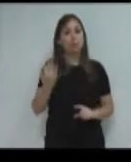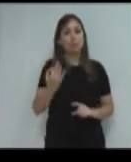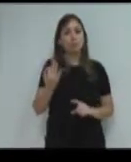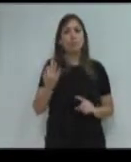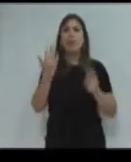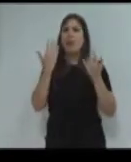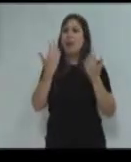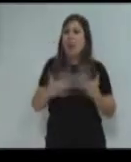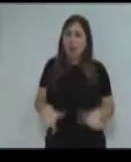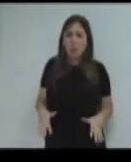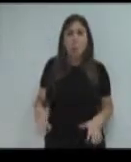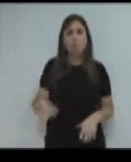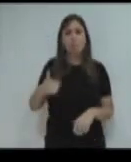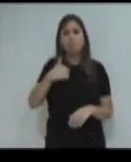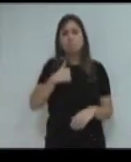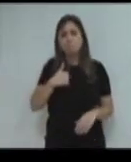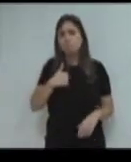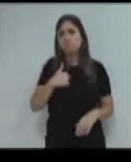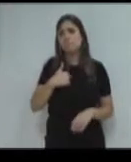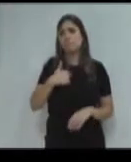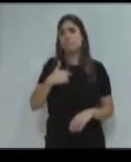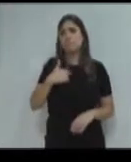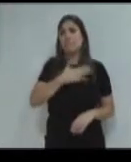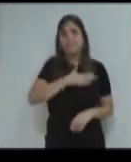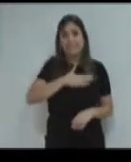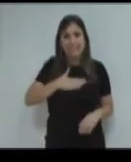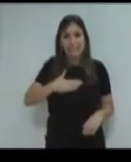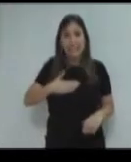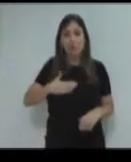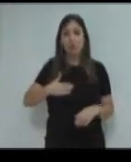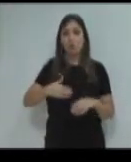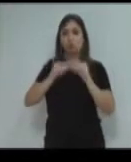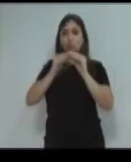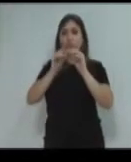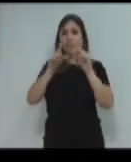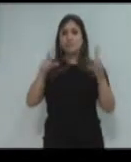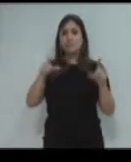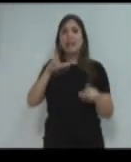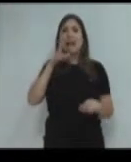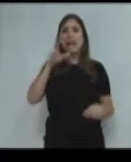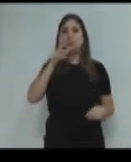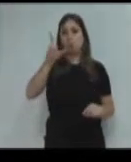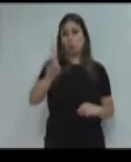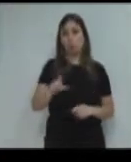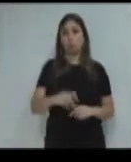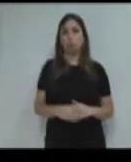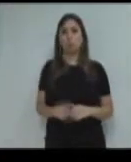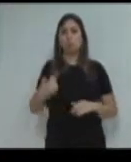por mucho que le digas al PPT que esto es un H1,